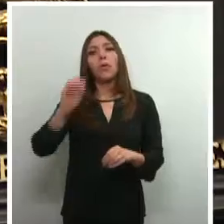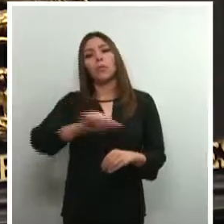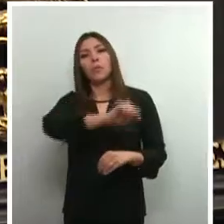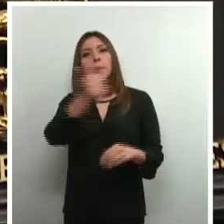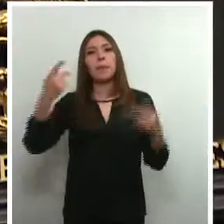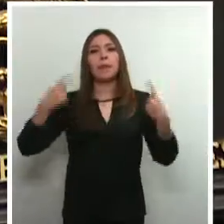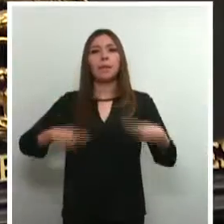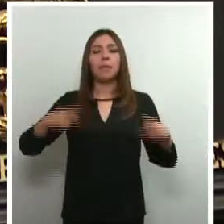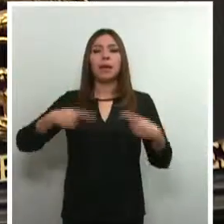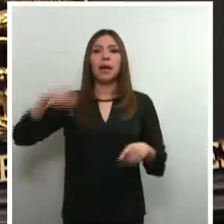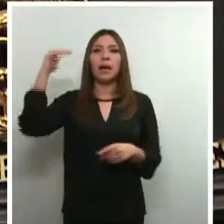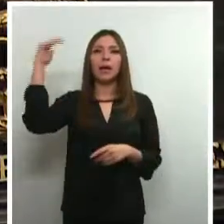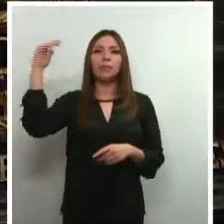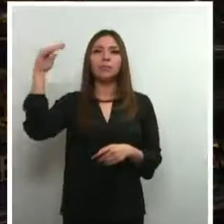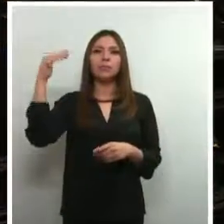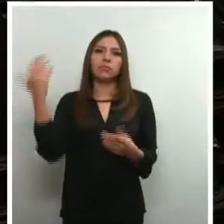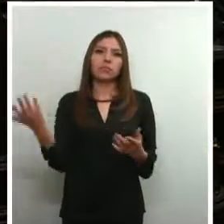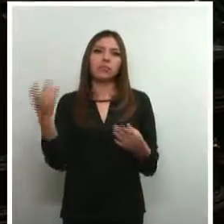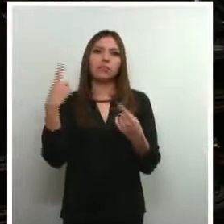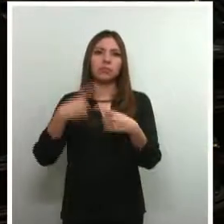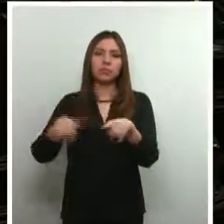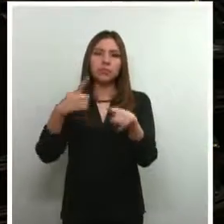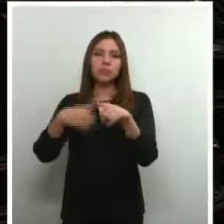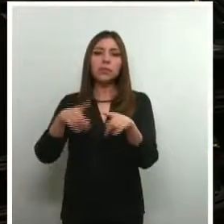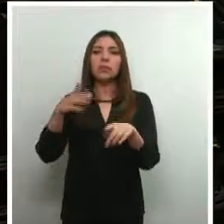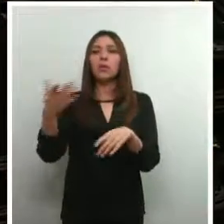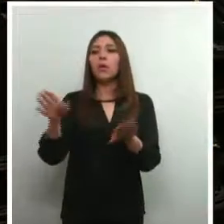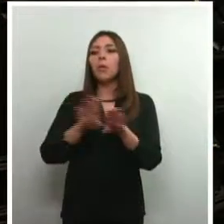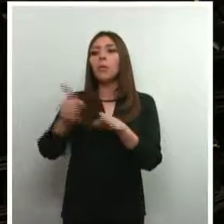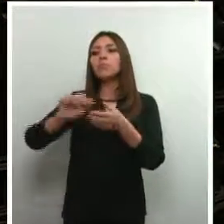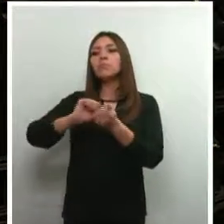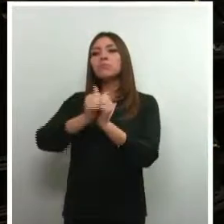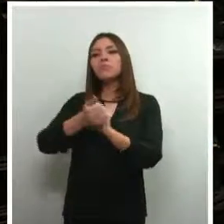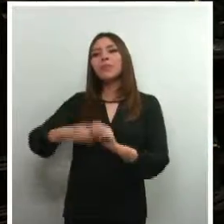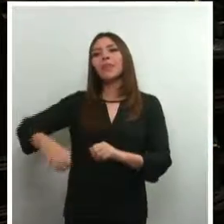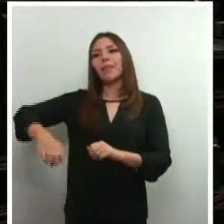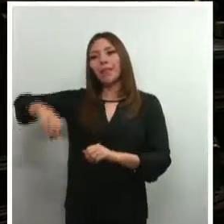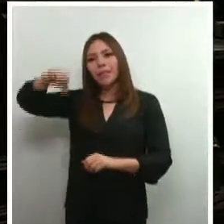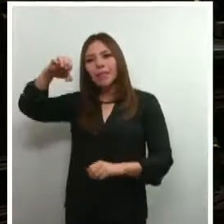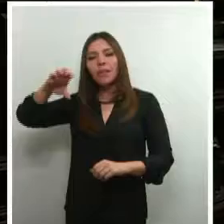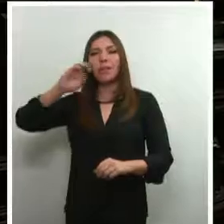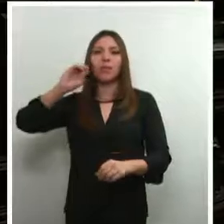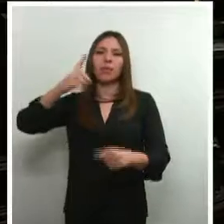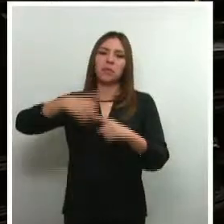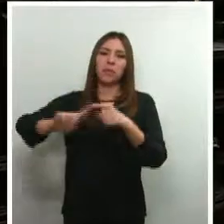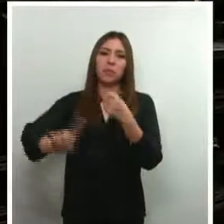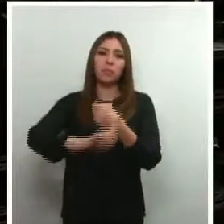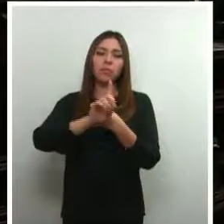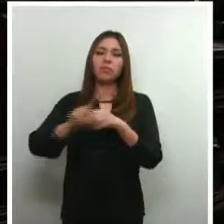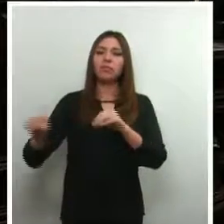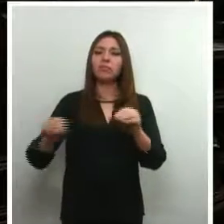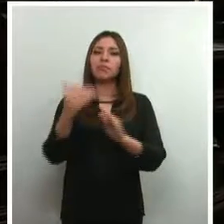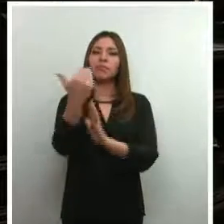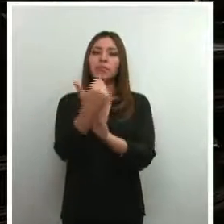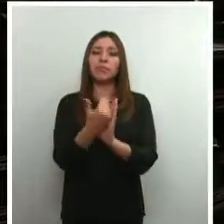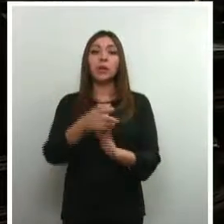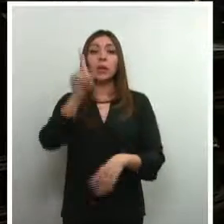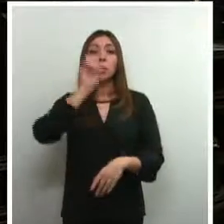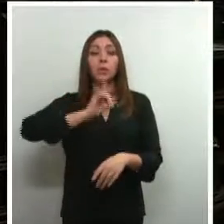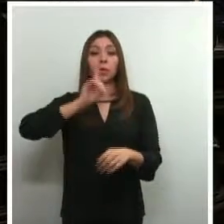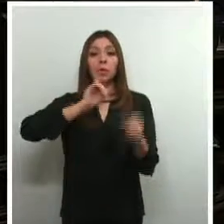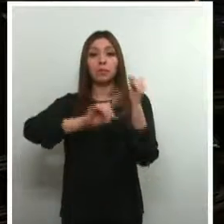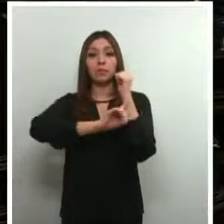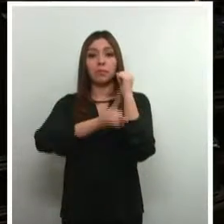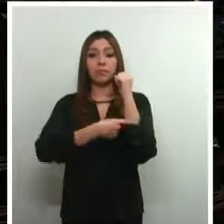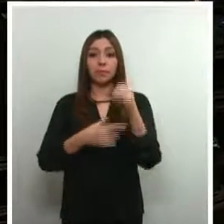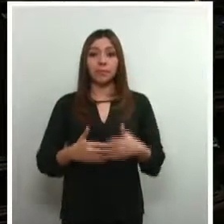adultas que por alguna circunstancia o por su edad pues tienen movilidad reducida. Las mujeres embarazadas,